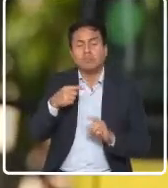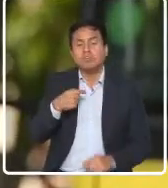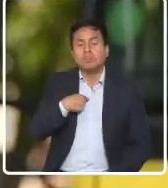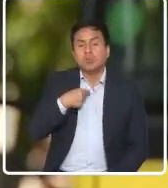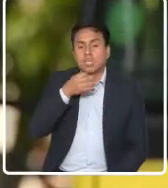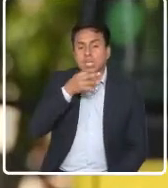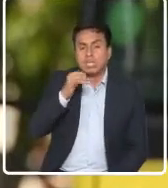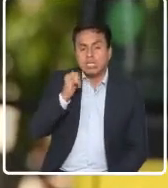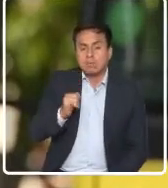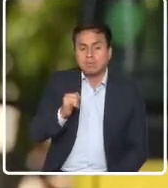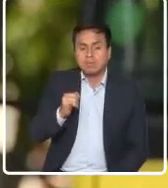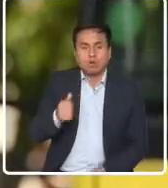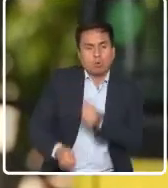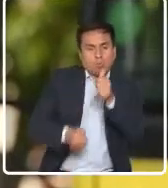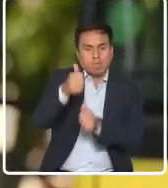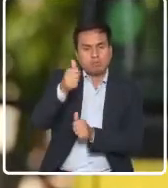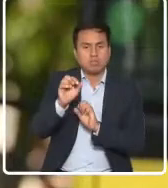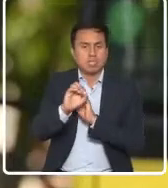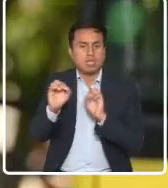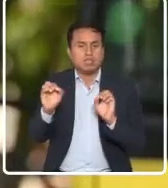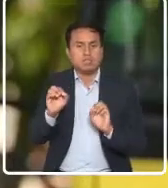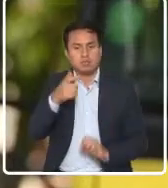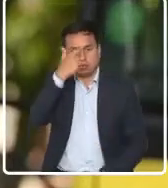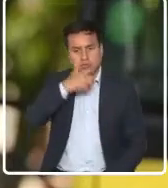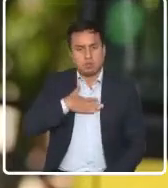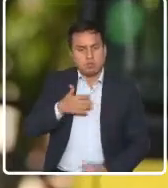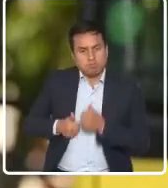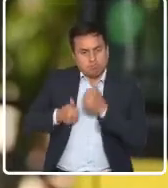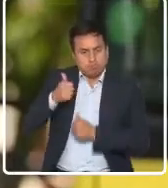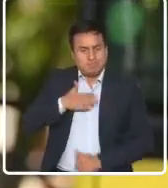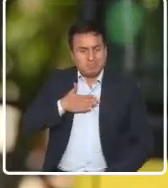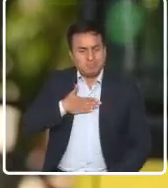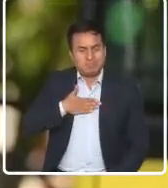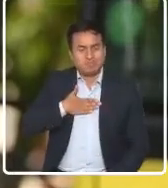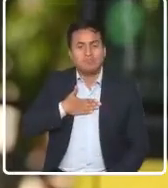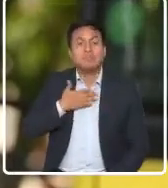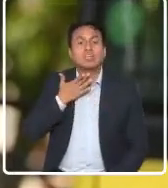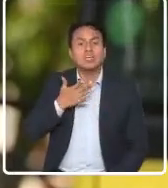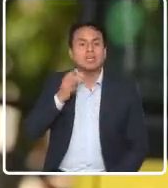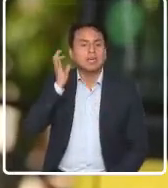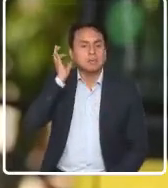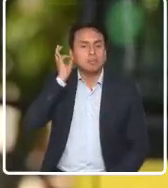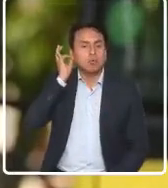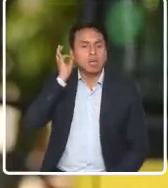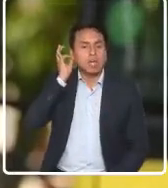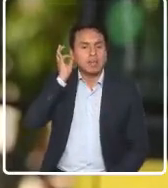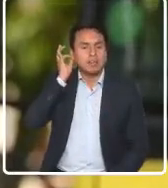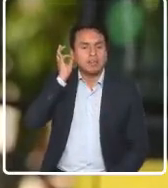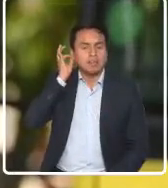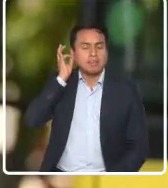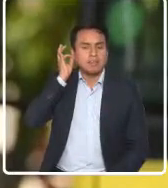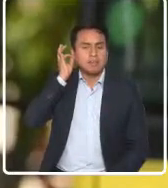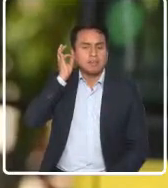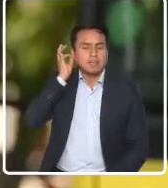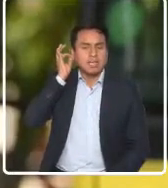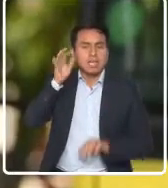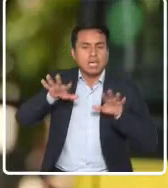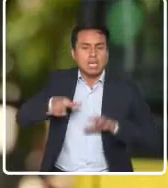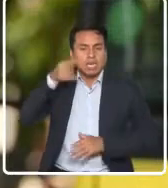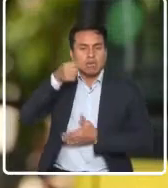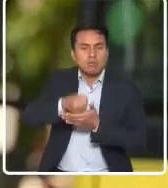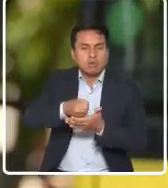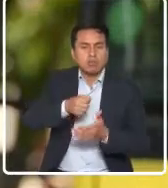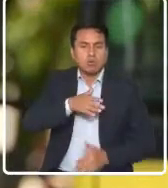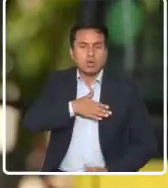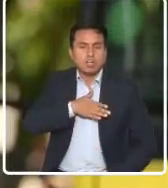dicho, yo no compito con nadie, solo con mi persona, porque soy una mujer de esfuerzo